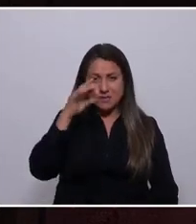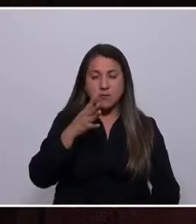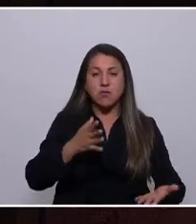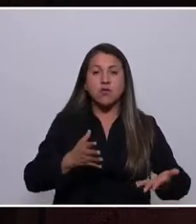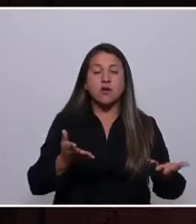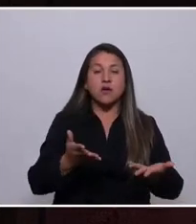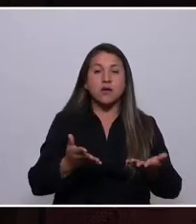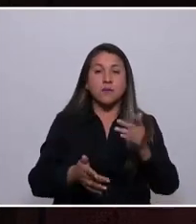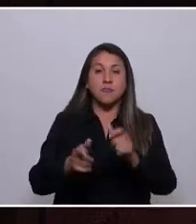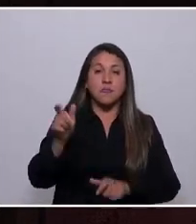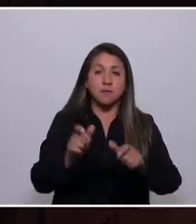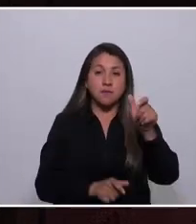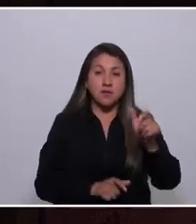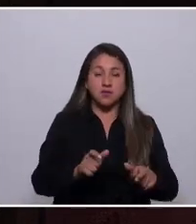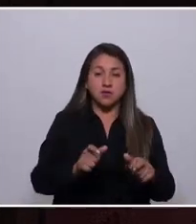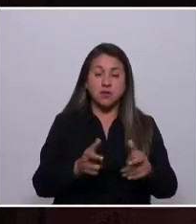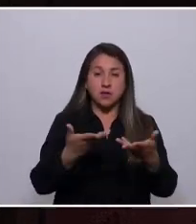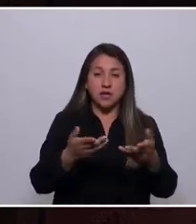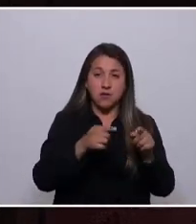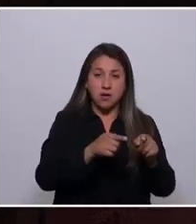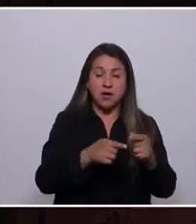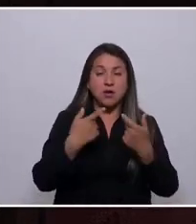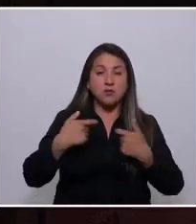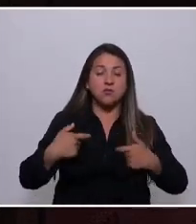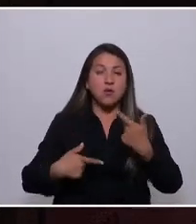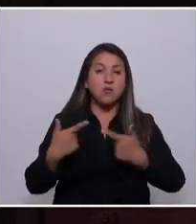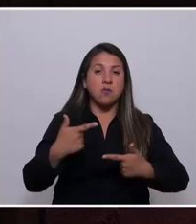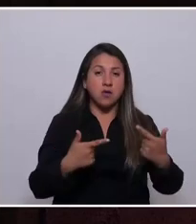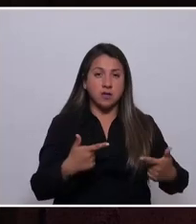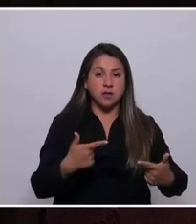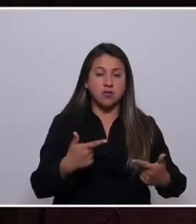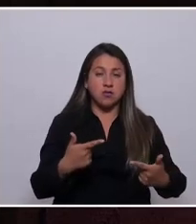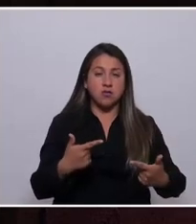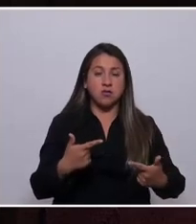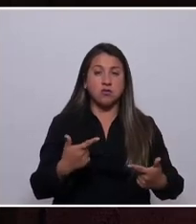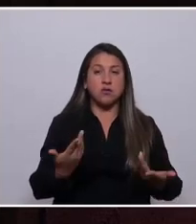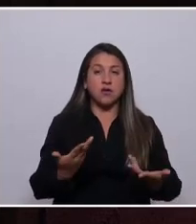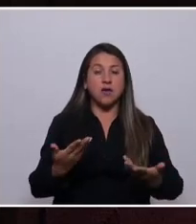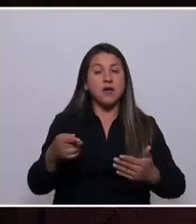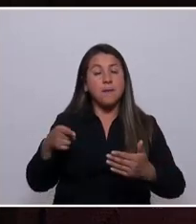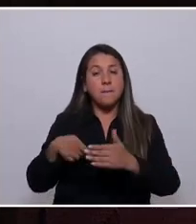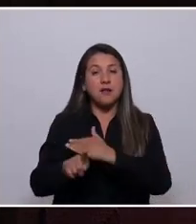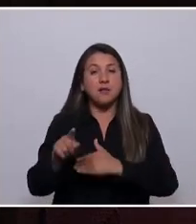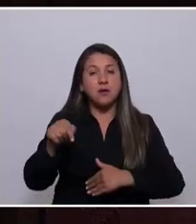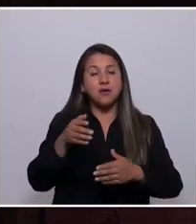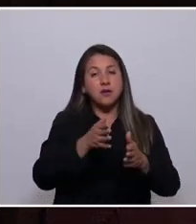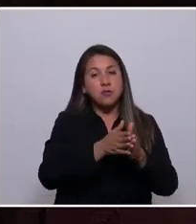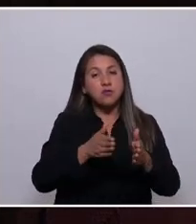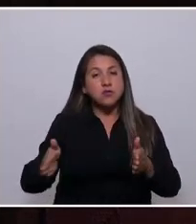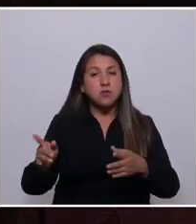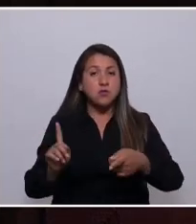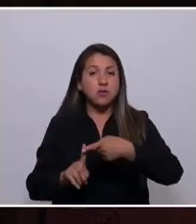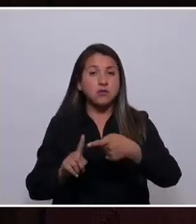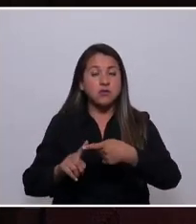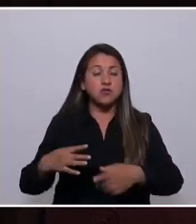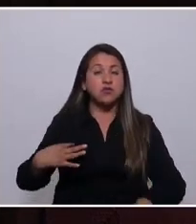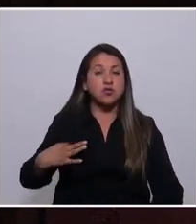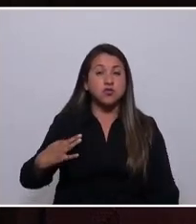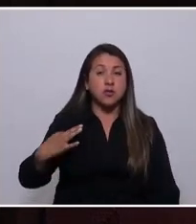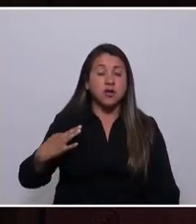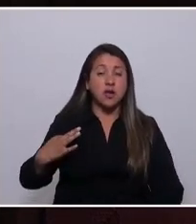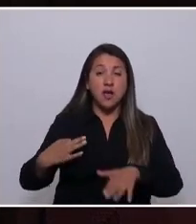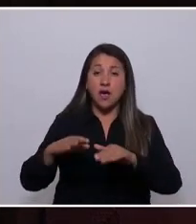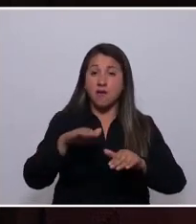las personas que estamos acá, que somos políticos, intercedemos en estos procesos de participación ciudadana, muchas